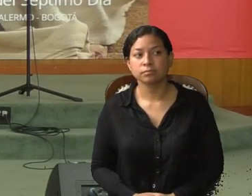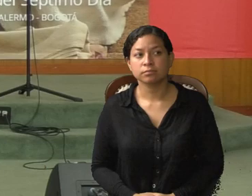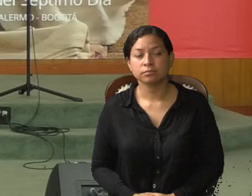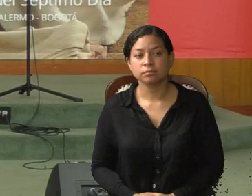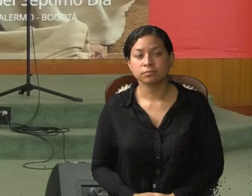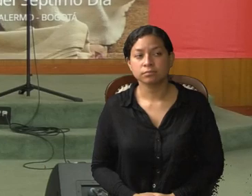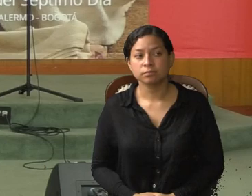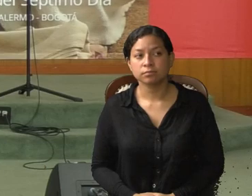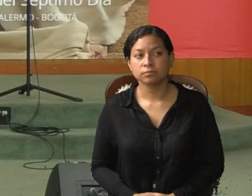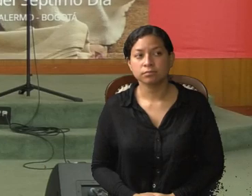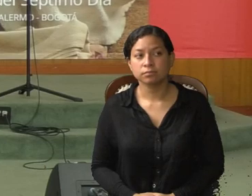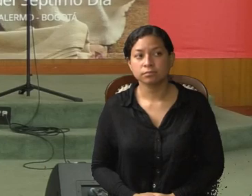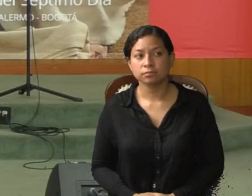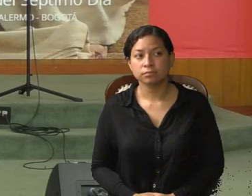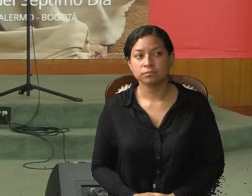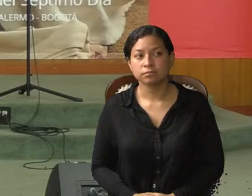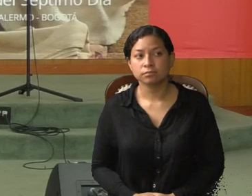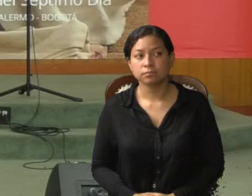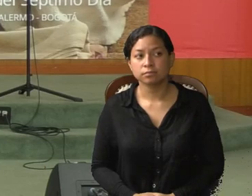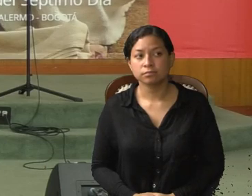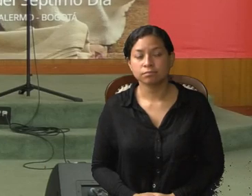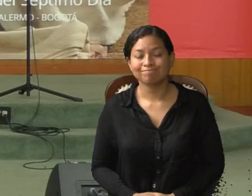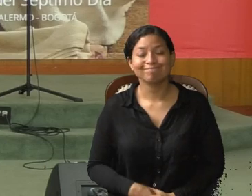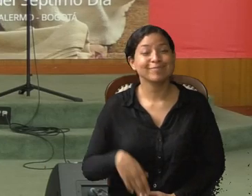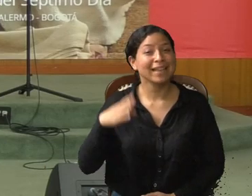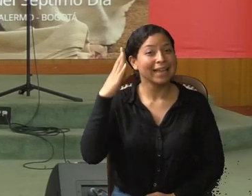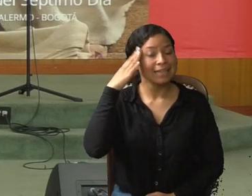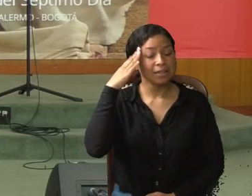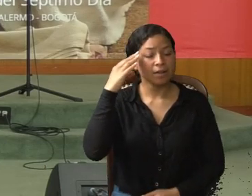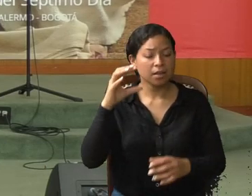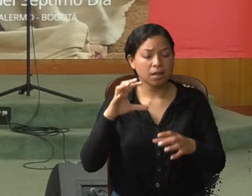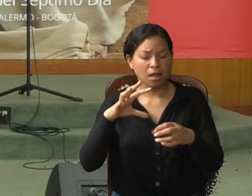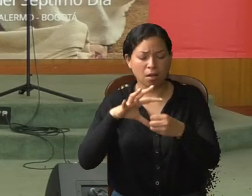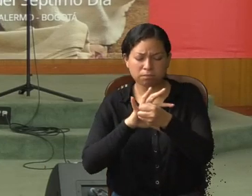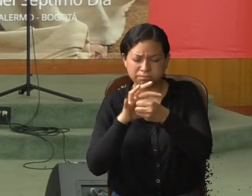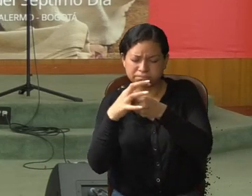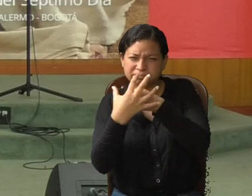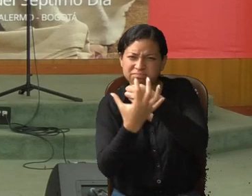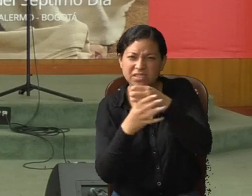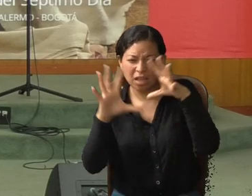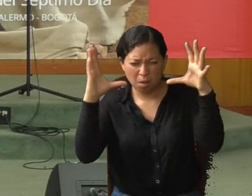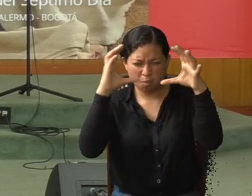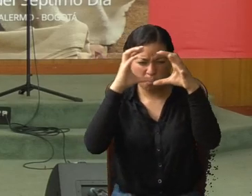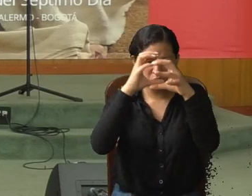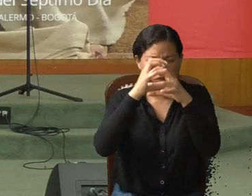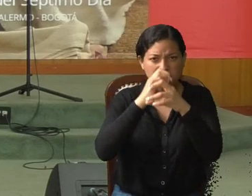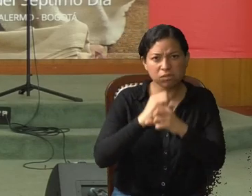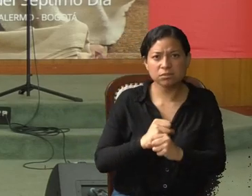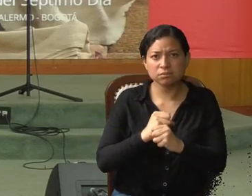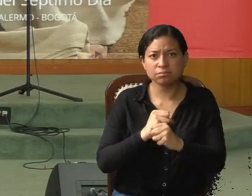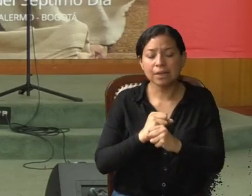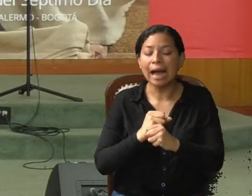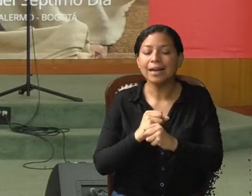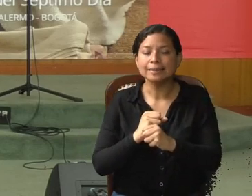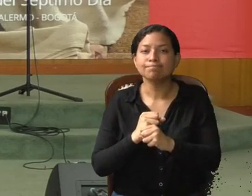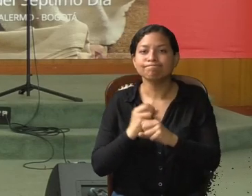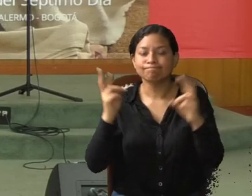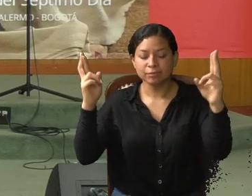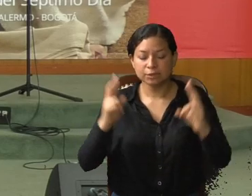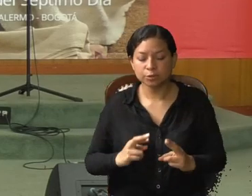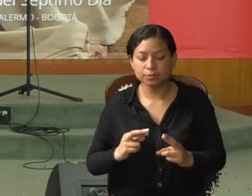vamos, y es que las tinieblas estaban sobre la faz del abismo, podríamos concluir algo, y es, nosotros no